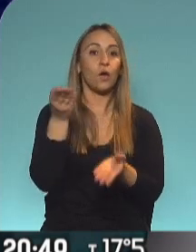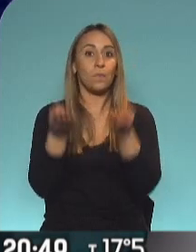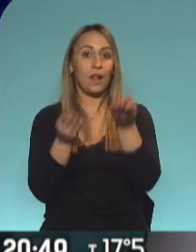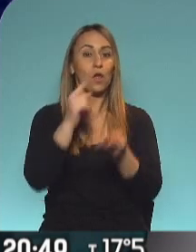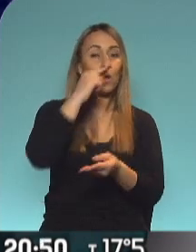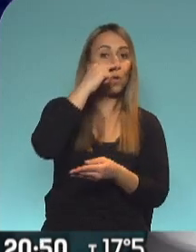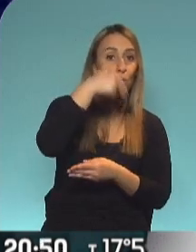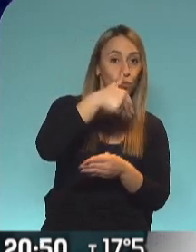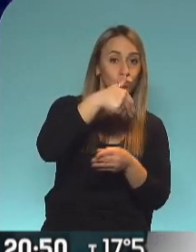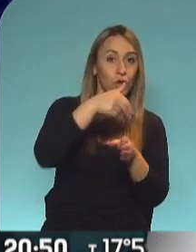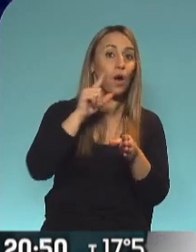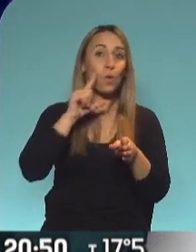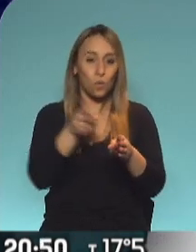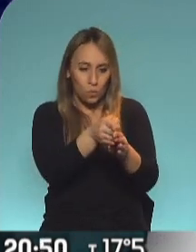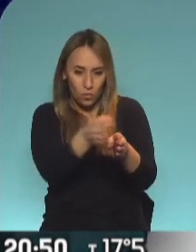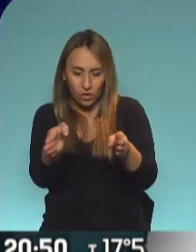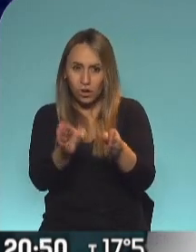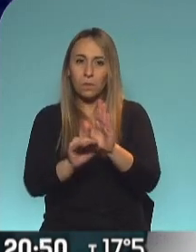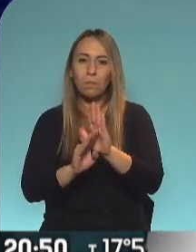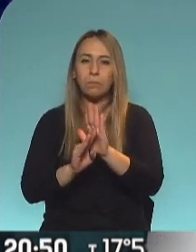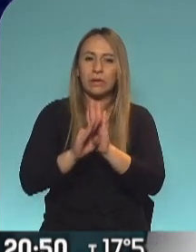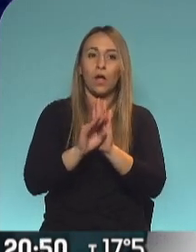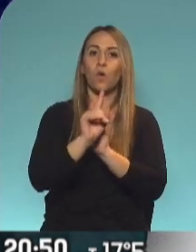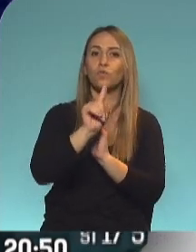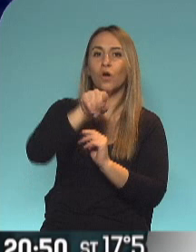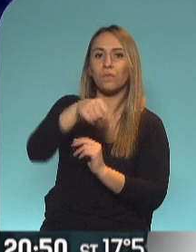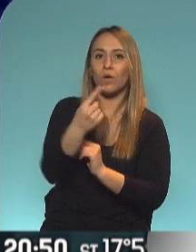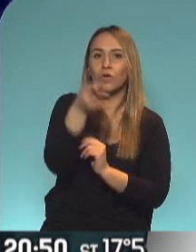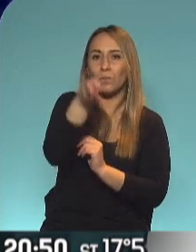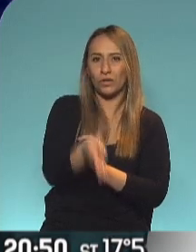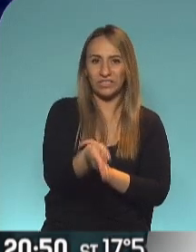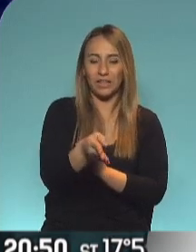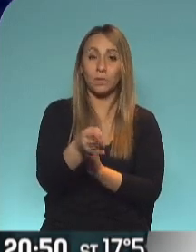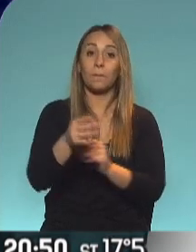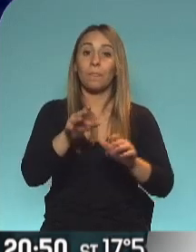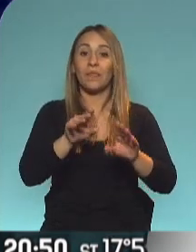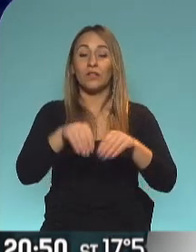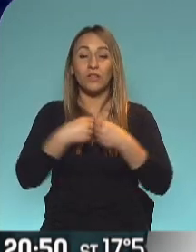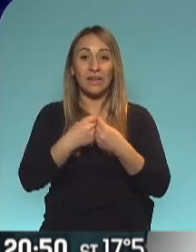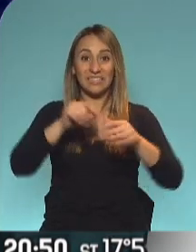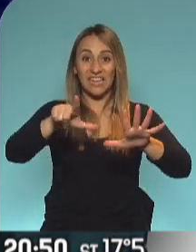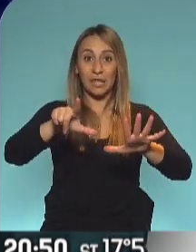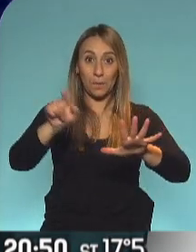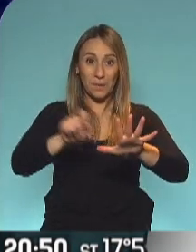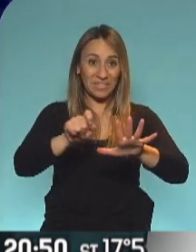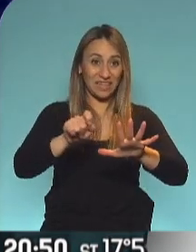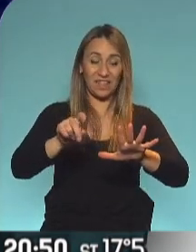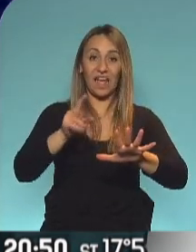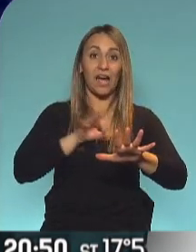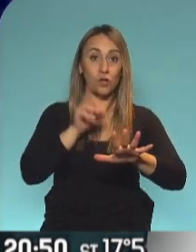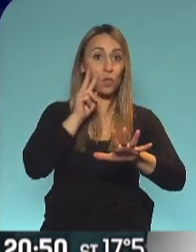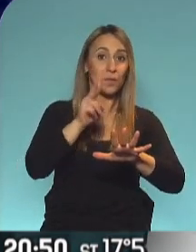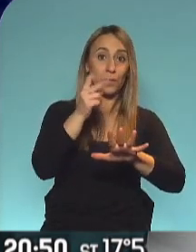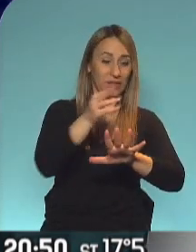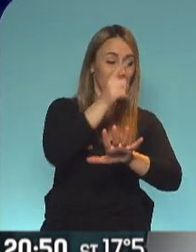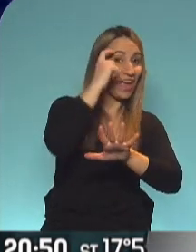julio de 1,1% y en acumulado en año, es decir, en los 7 meses que ya pasaron del año, desde enero